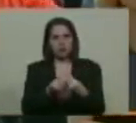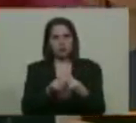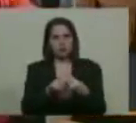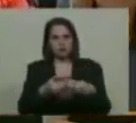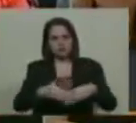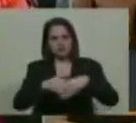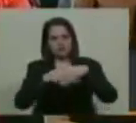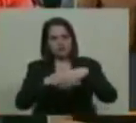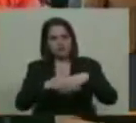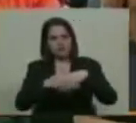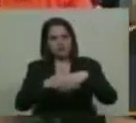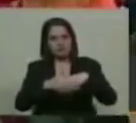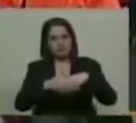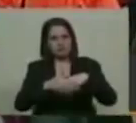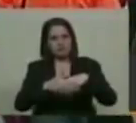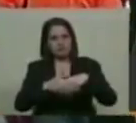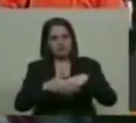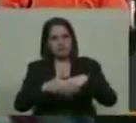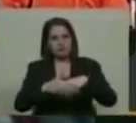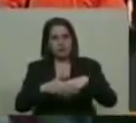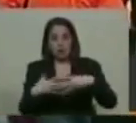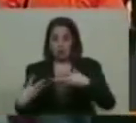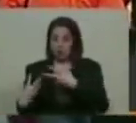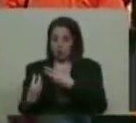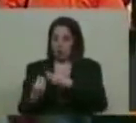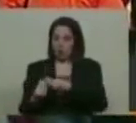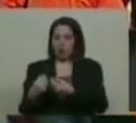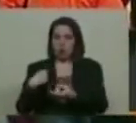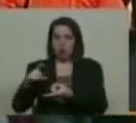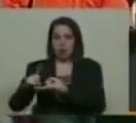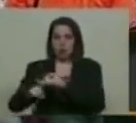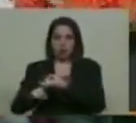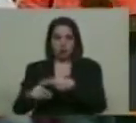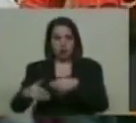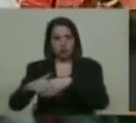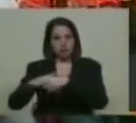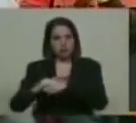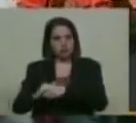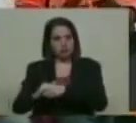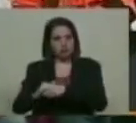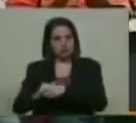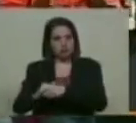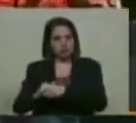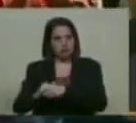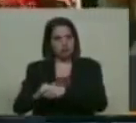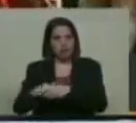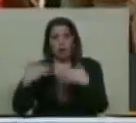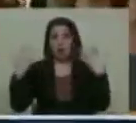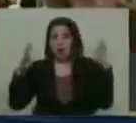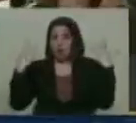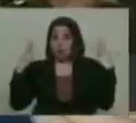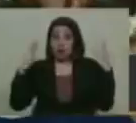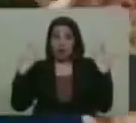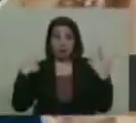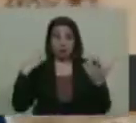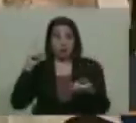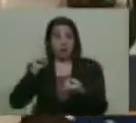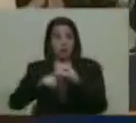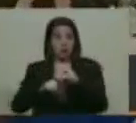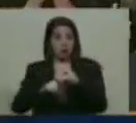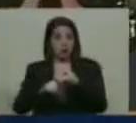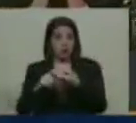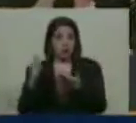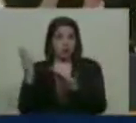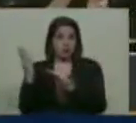mano, como yo voy de la mano de Cilia. Cilia, ven acá, un aplauso a la primera combatiente.